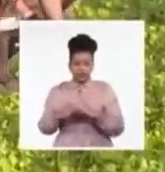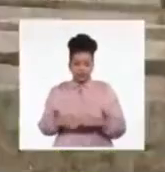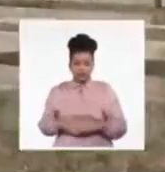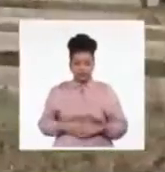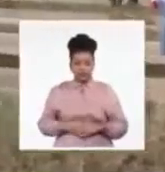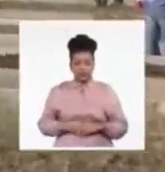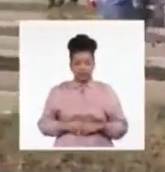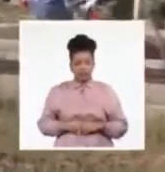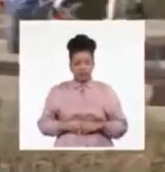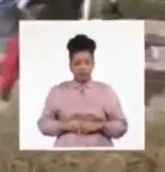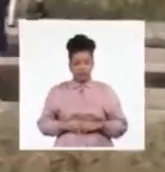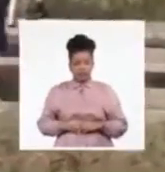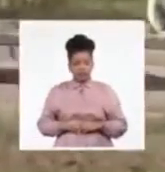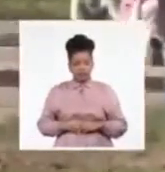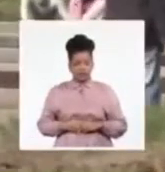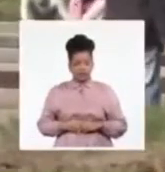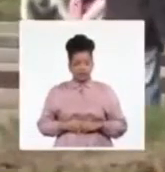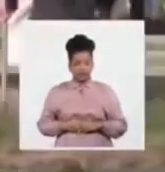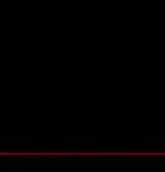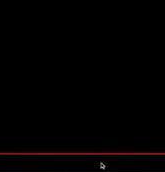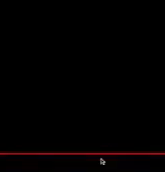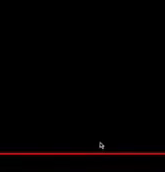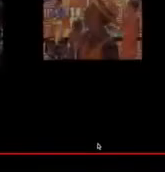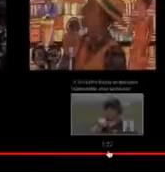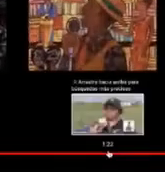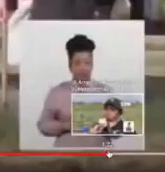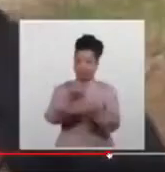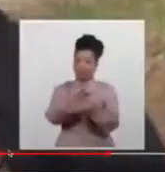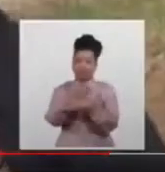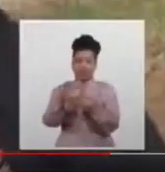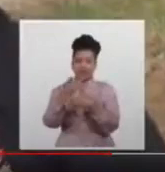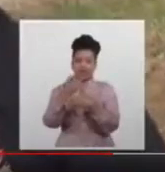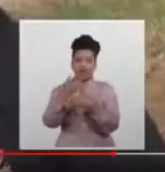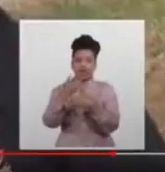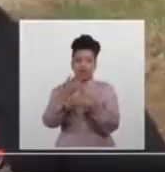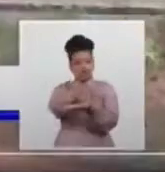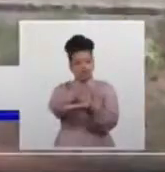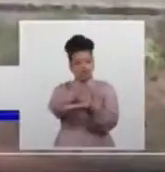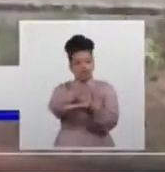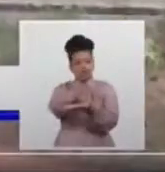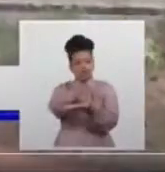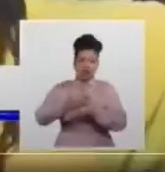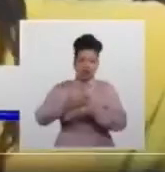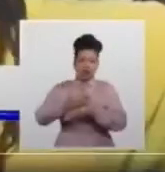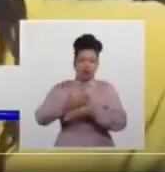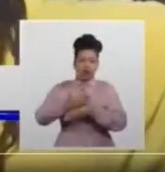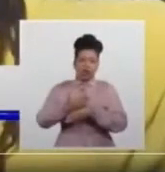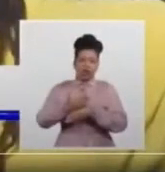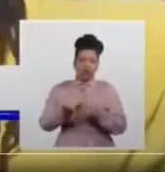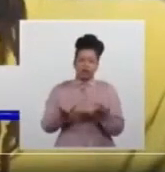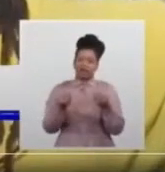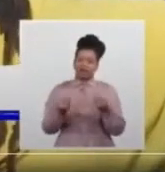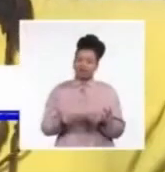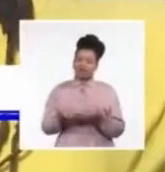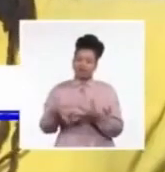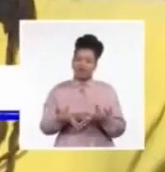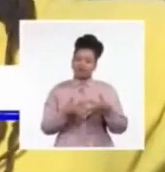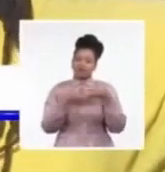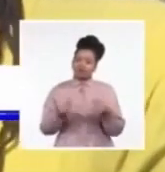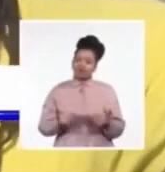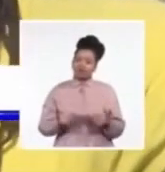gente son unos falta de respeto, quiero decirte. Toda esta gente no están ahí de voluntarios, esta gente son un grupo de